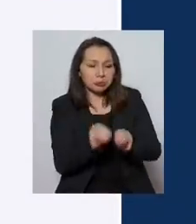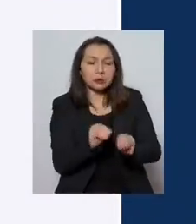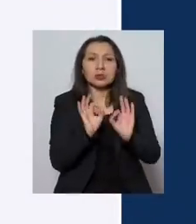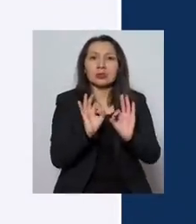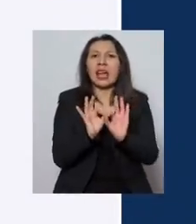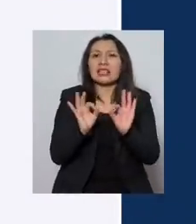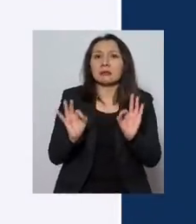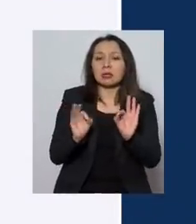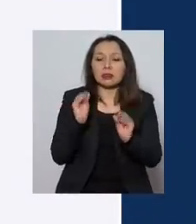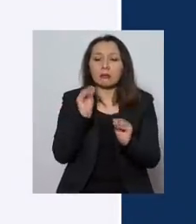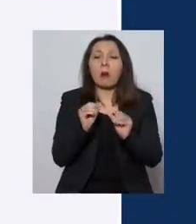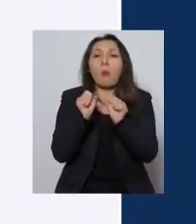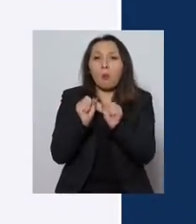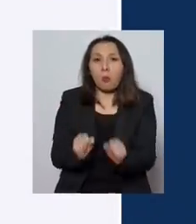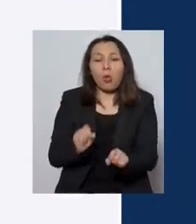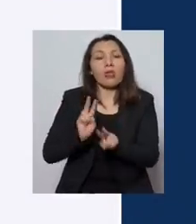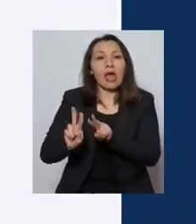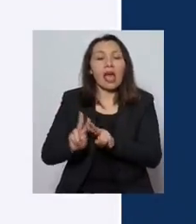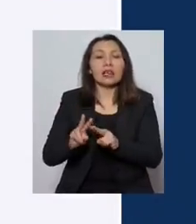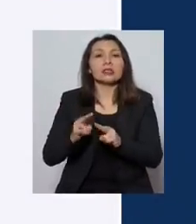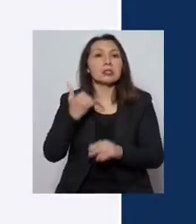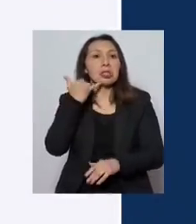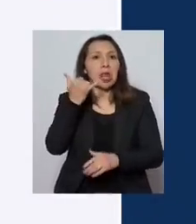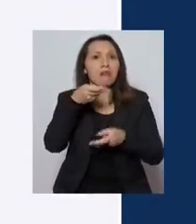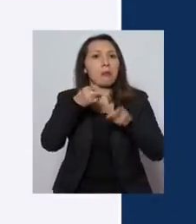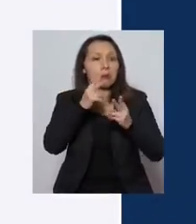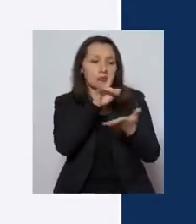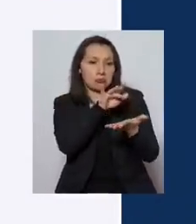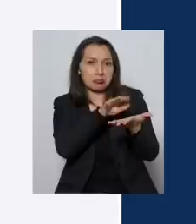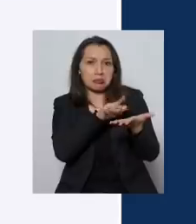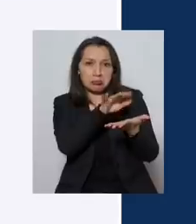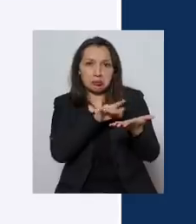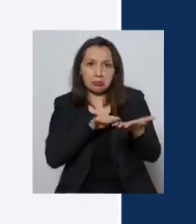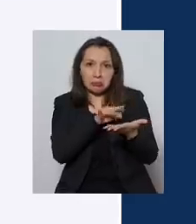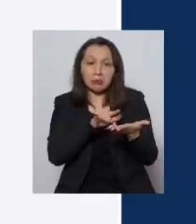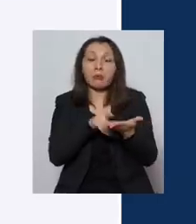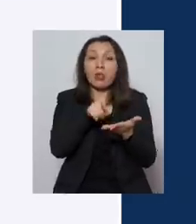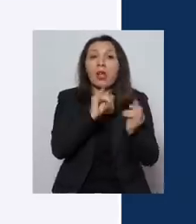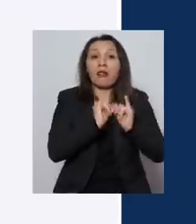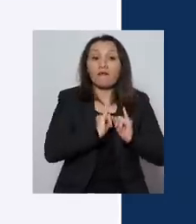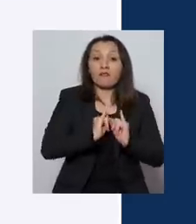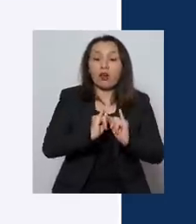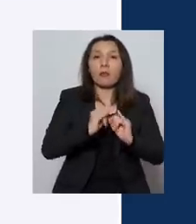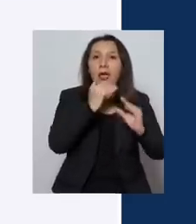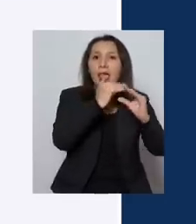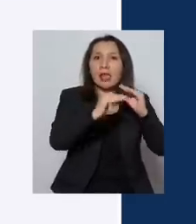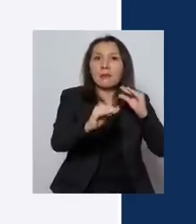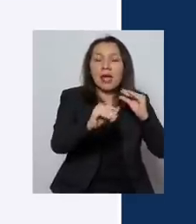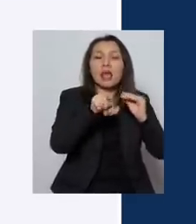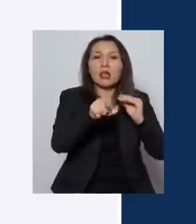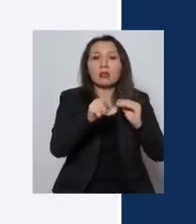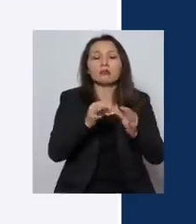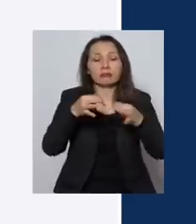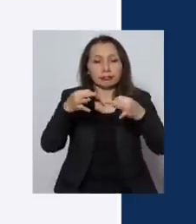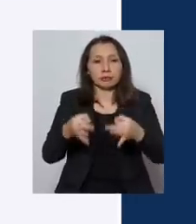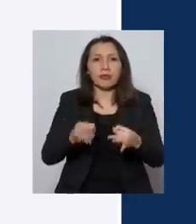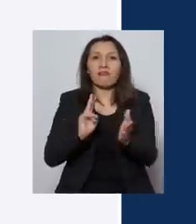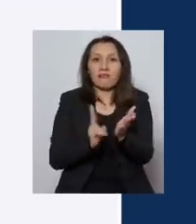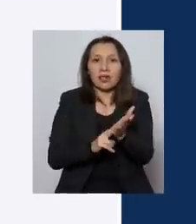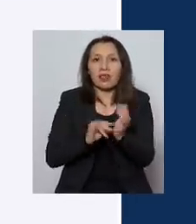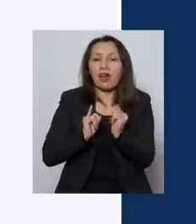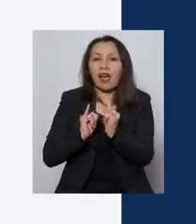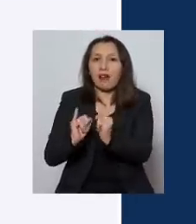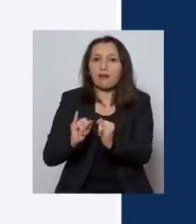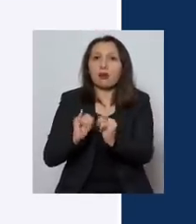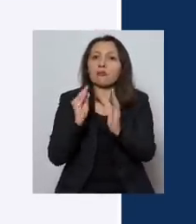especialmente diseñado para que lo puedan hacer a través de su teléfono. Ahí tendrán que indicarnos un correo electrónico, confirmar la información